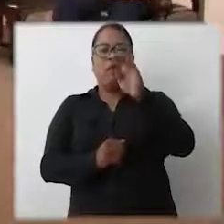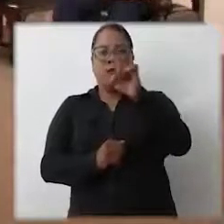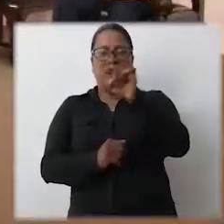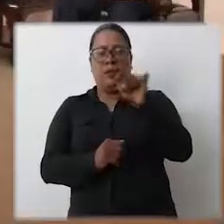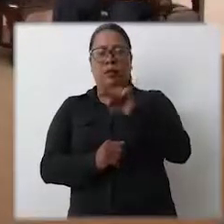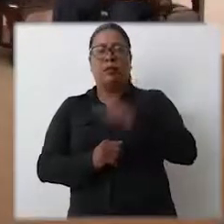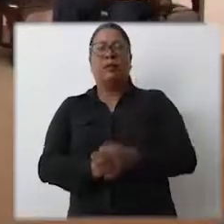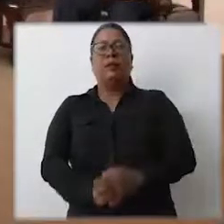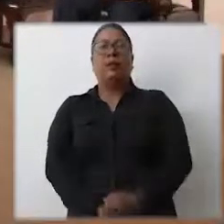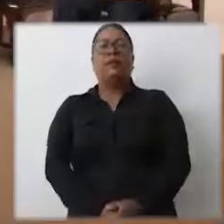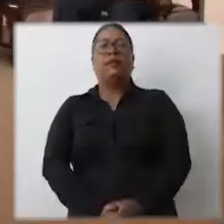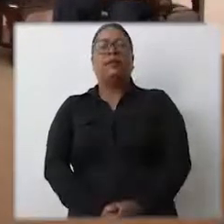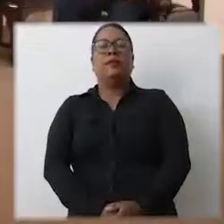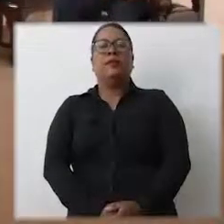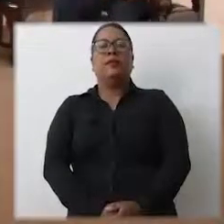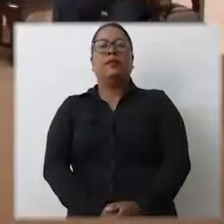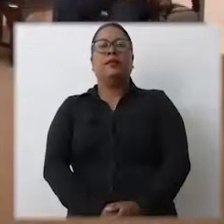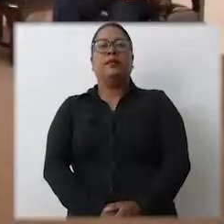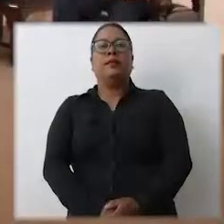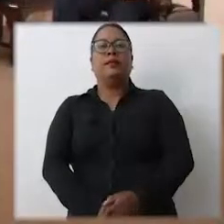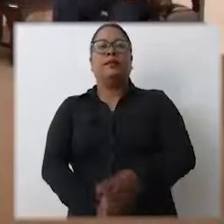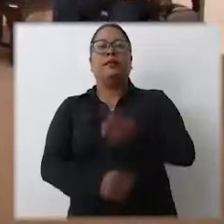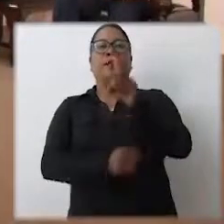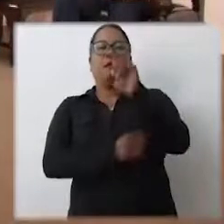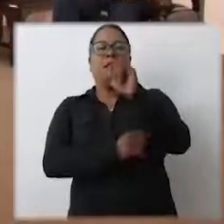Ciudadana Claudia Tapia Nolasco.